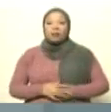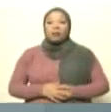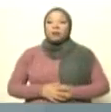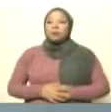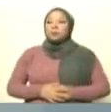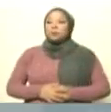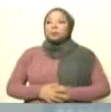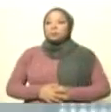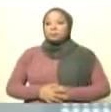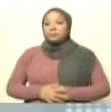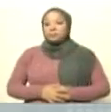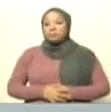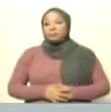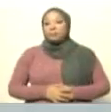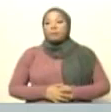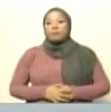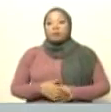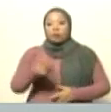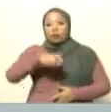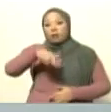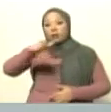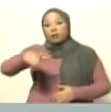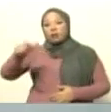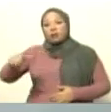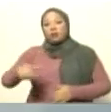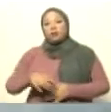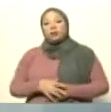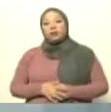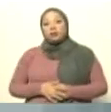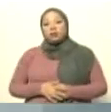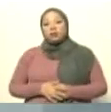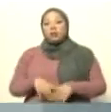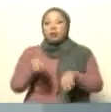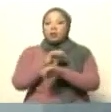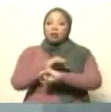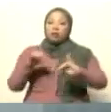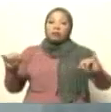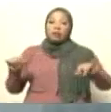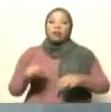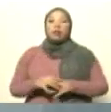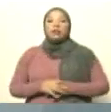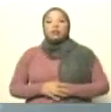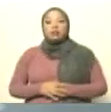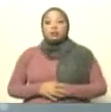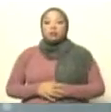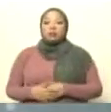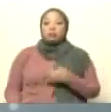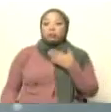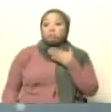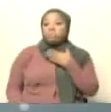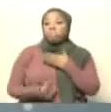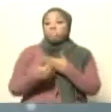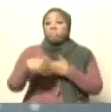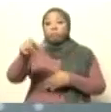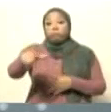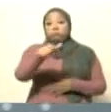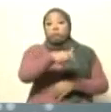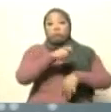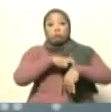la Orchila, aquí en Venezuela, donde lo tenían como destino final, lo habían llevado allá, intentaron asesinarlo, dieron la orden